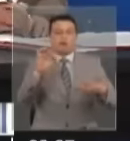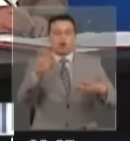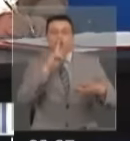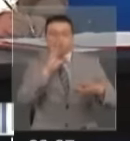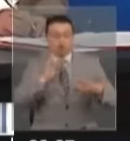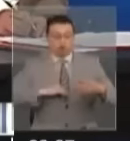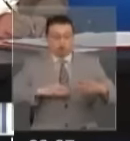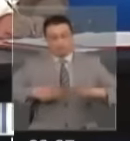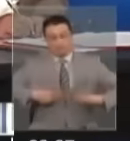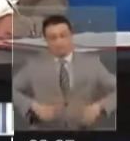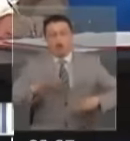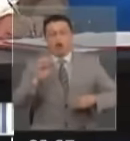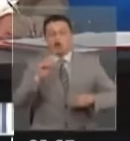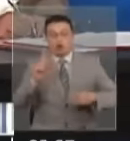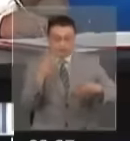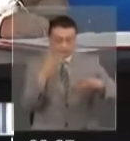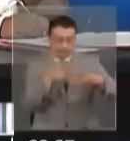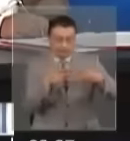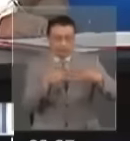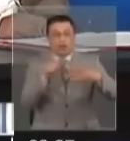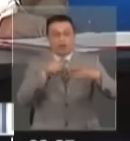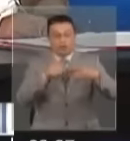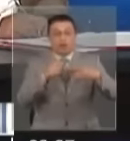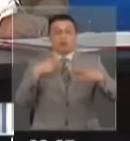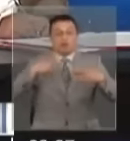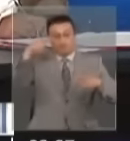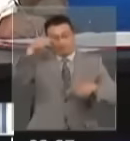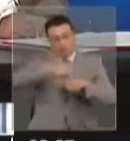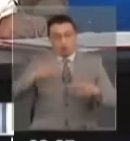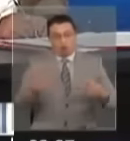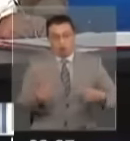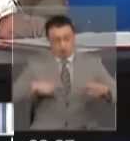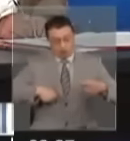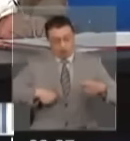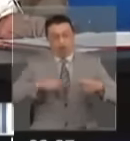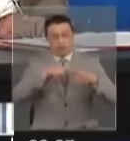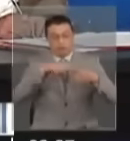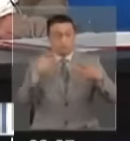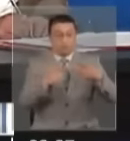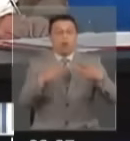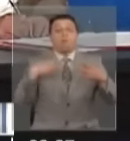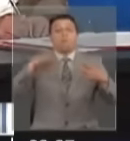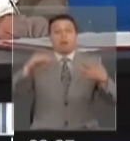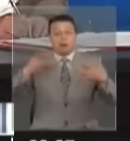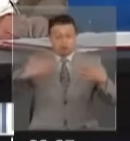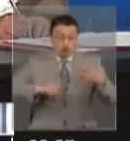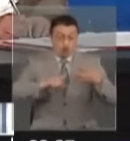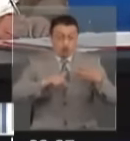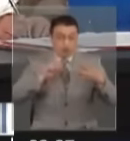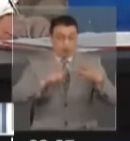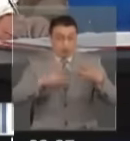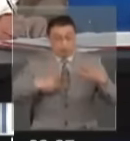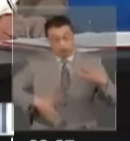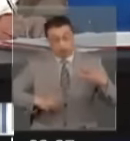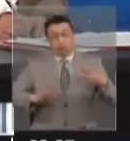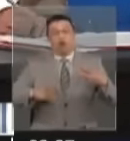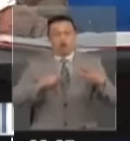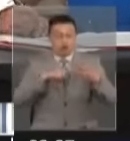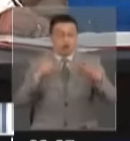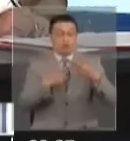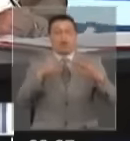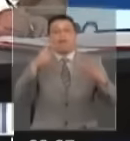su embarazo, en tres causales, que es la inviabilidad del feto, el peligro de vida de la madre de continuar el embarazo y en